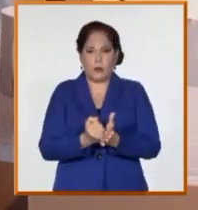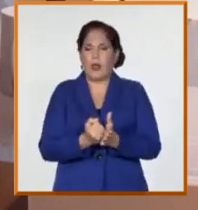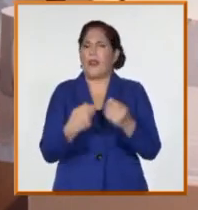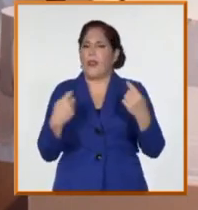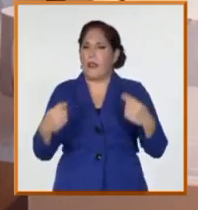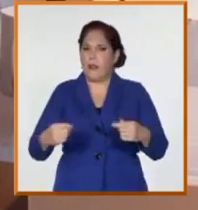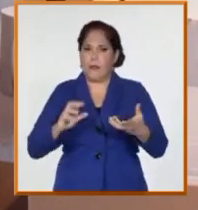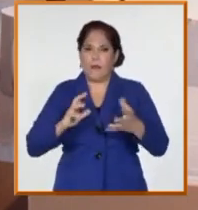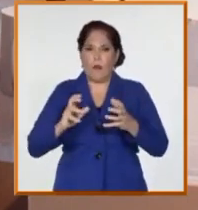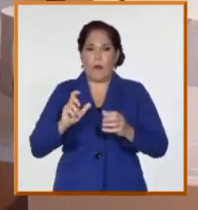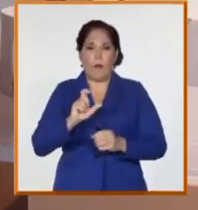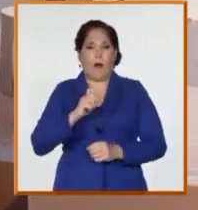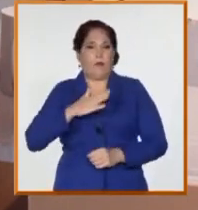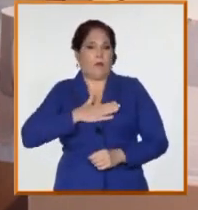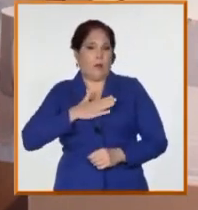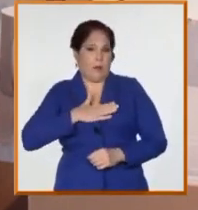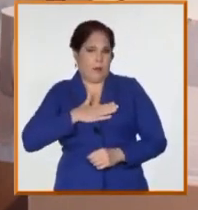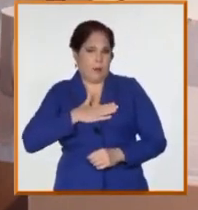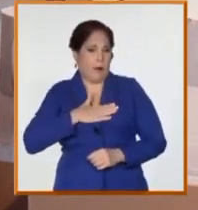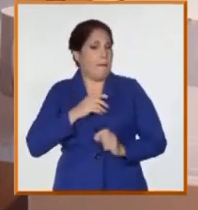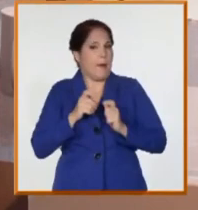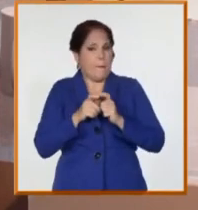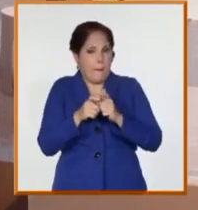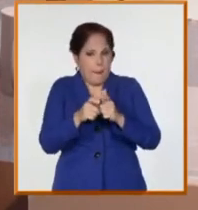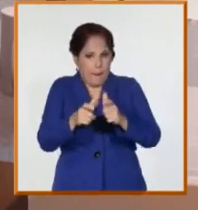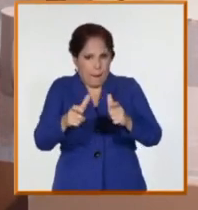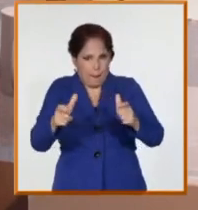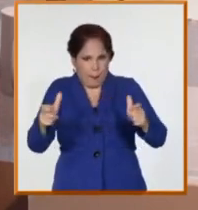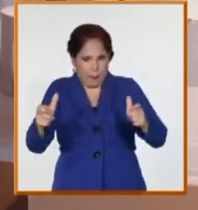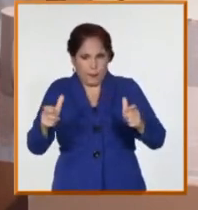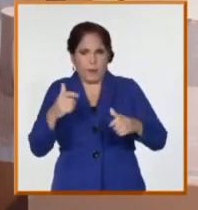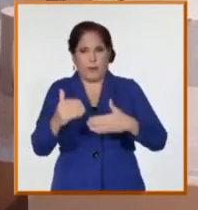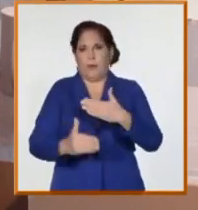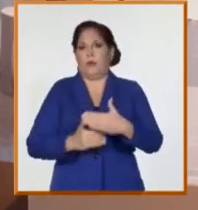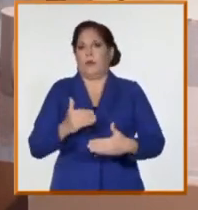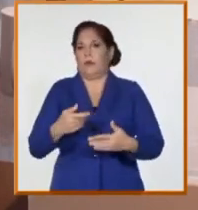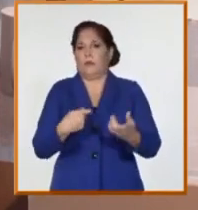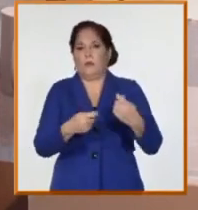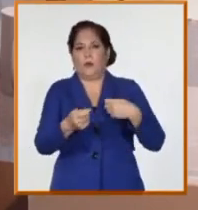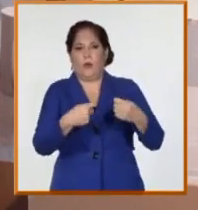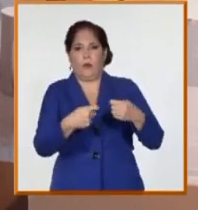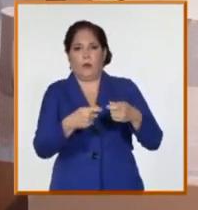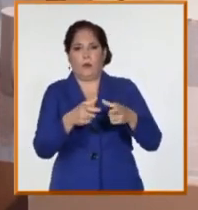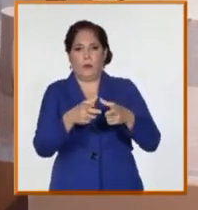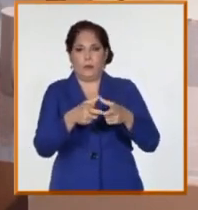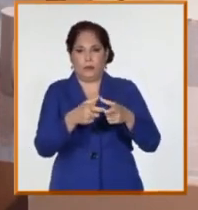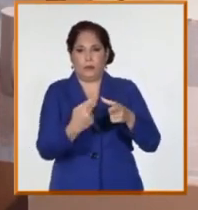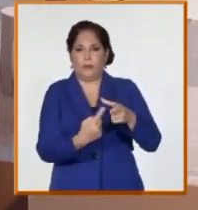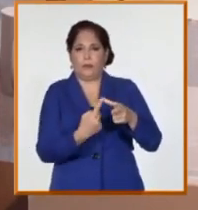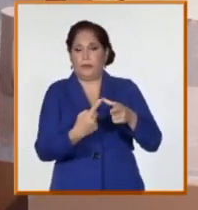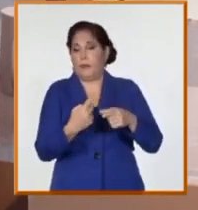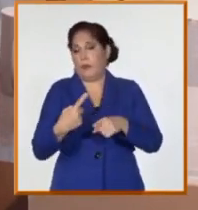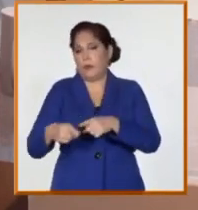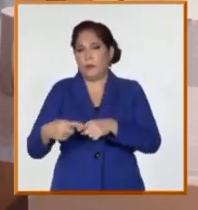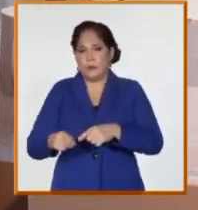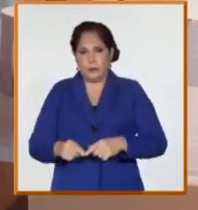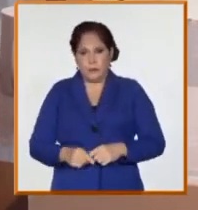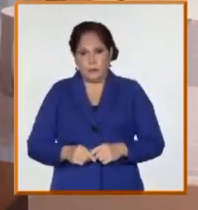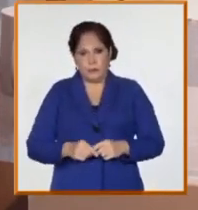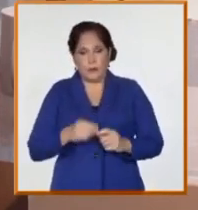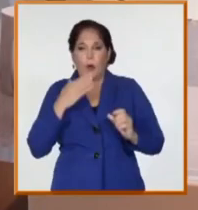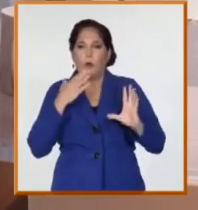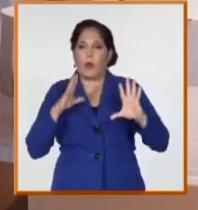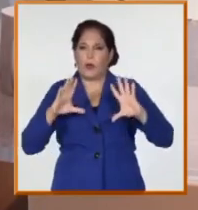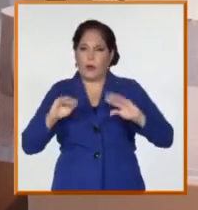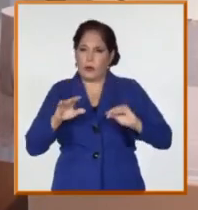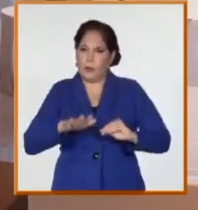a las formas de gestión no Estatal han podido ir ampliando ese ese proceso de comercio electrónico y de pagos digitales Bueno